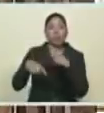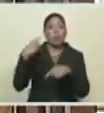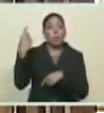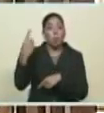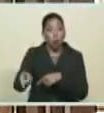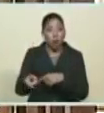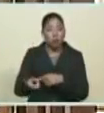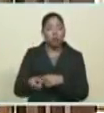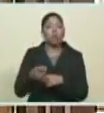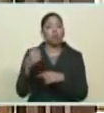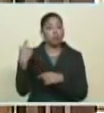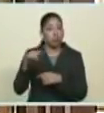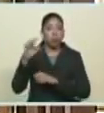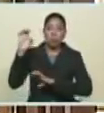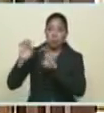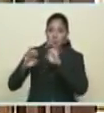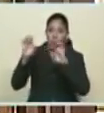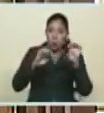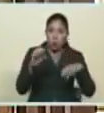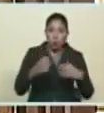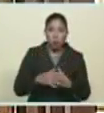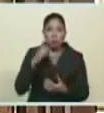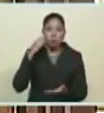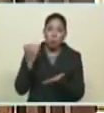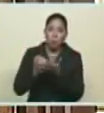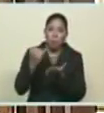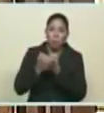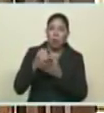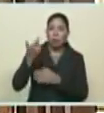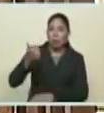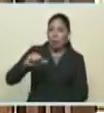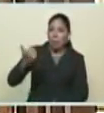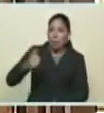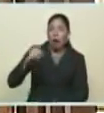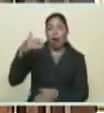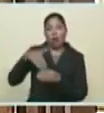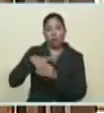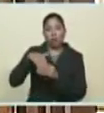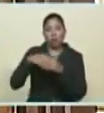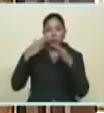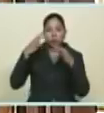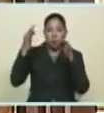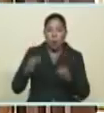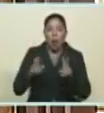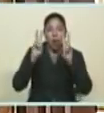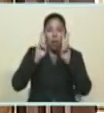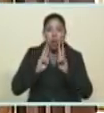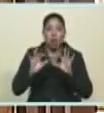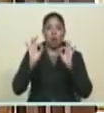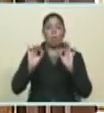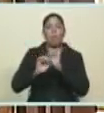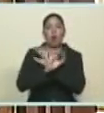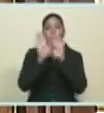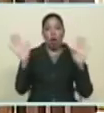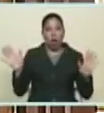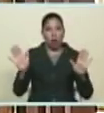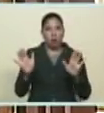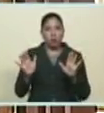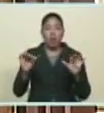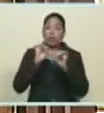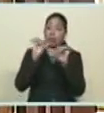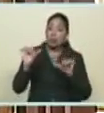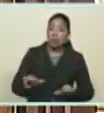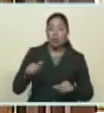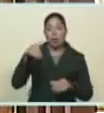hay procesos que permiten certificar el fiel cumplimiento del